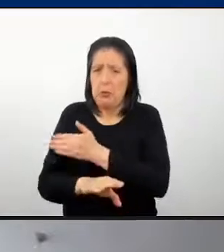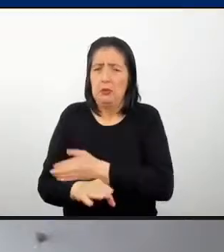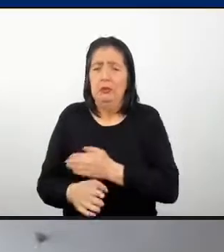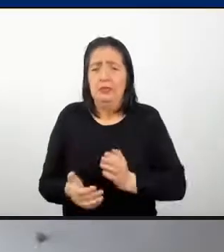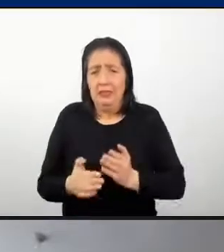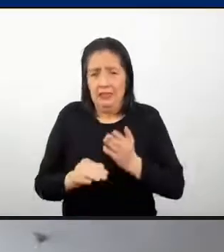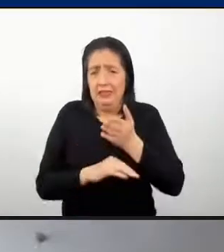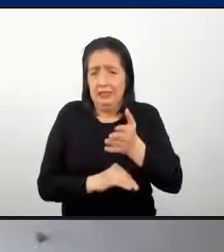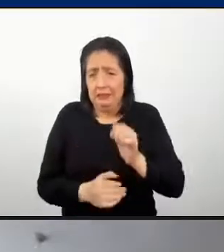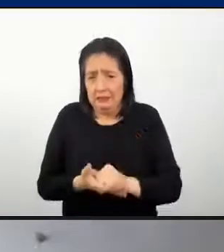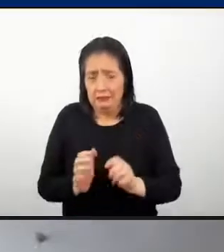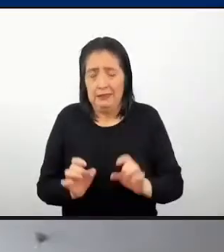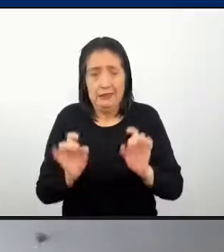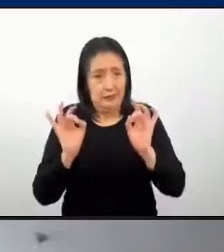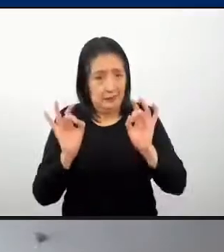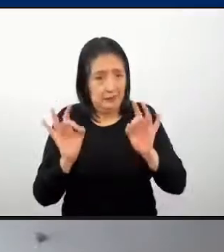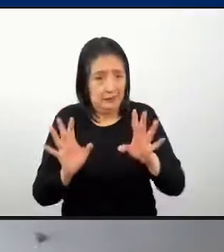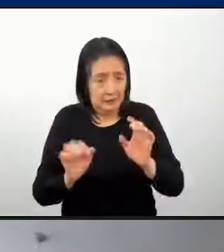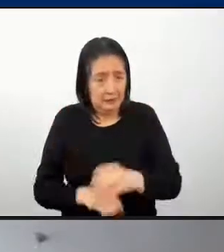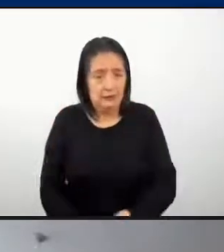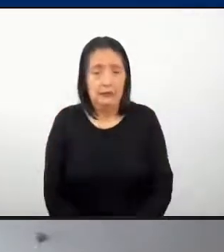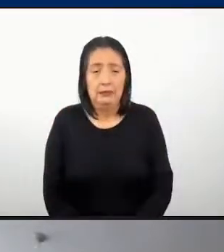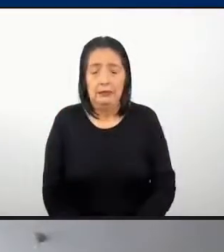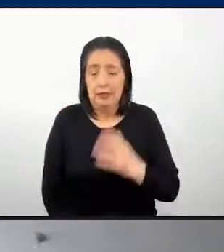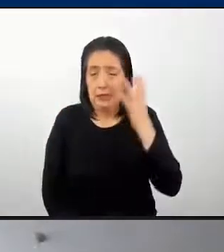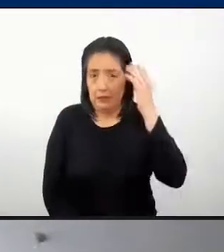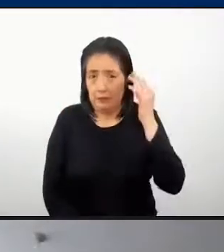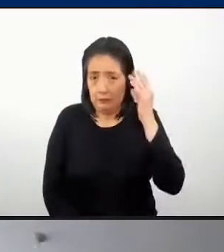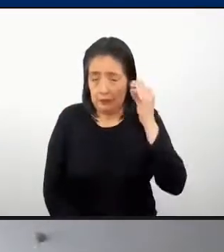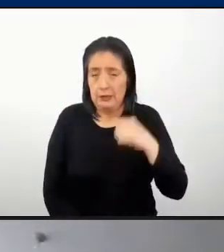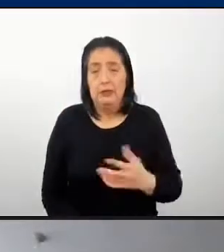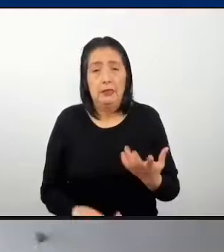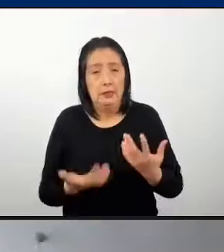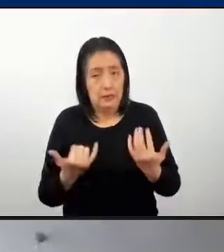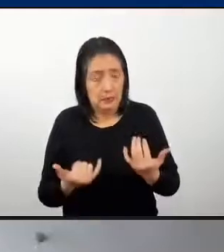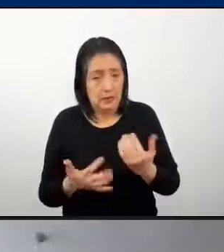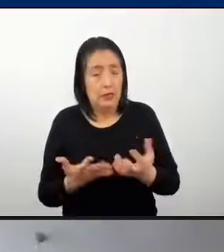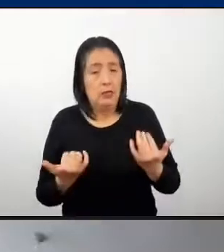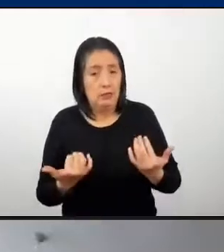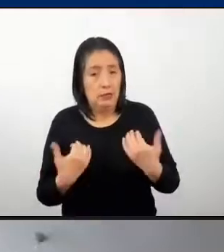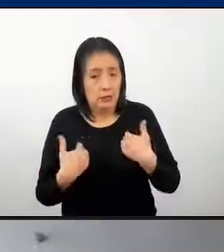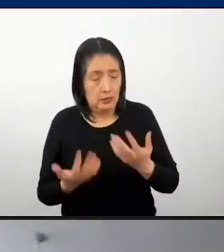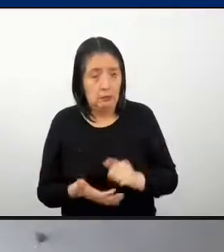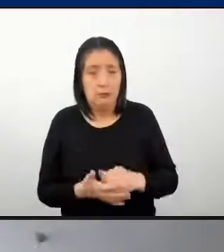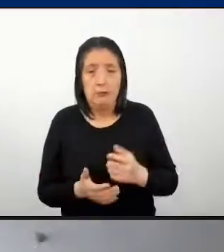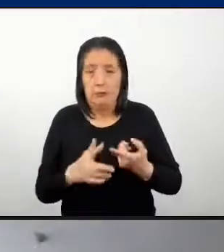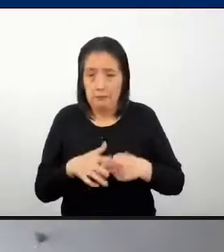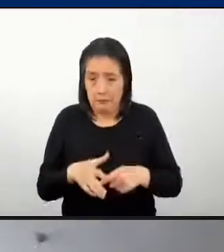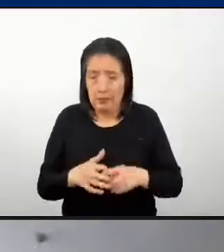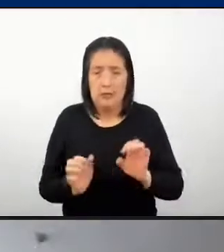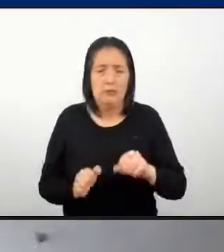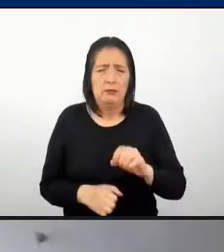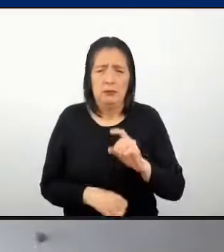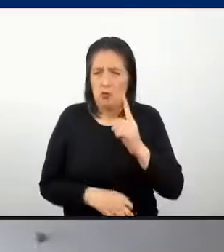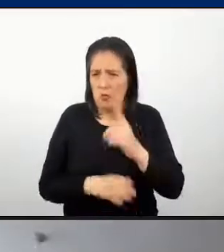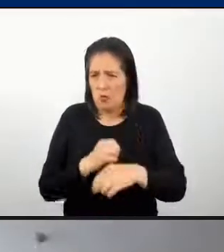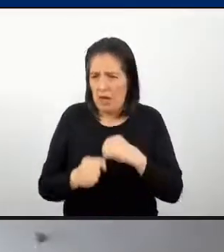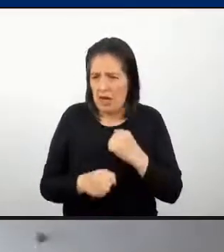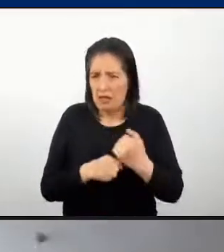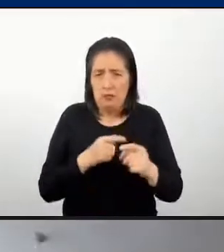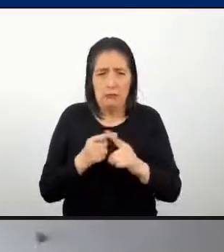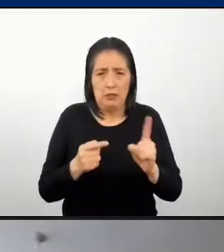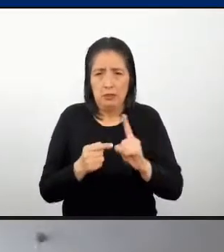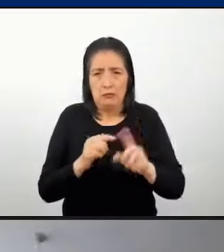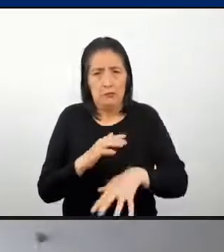esta terrible, dramática experiencia de pandemia que hemos sufrido. Para empezar, hemos estado casi 1 año y medio sin salir de